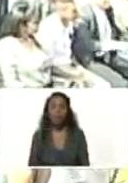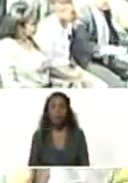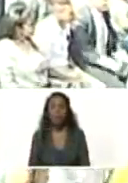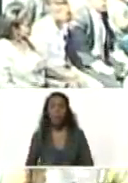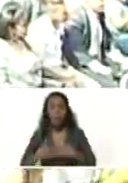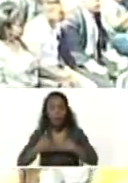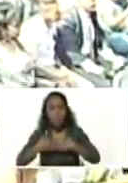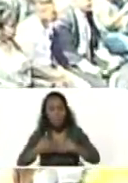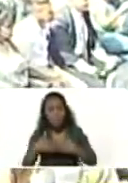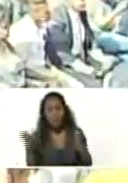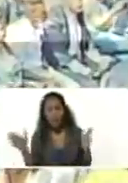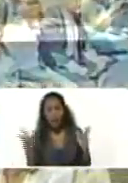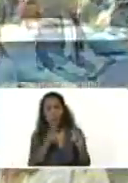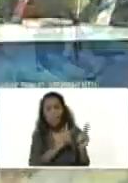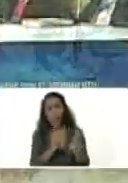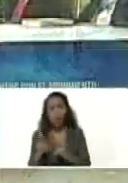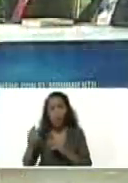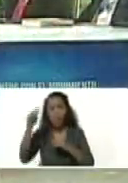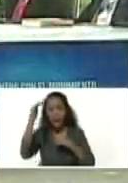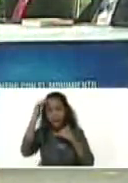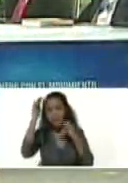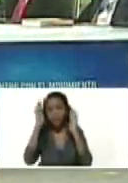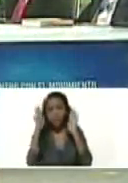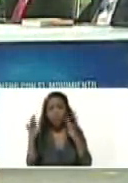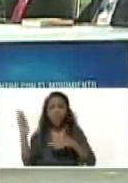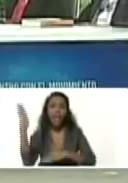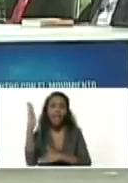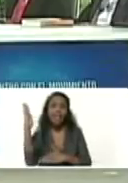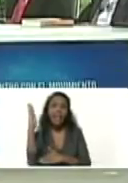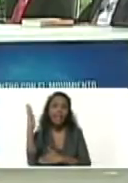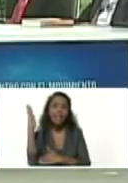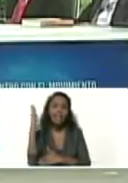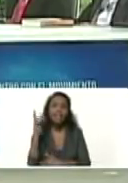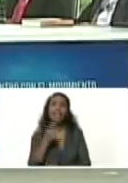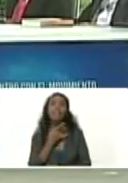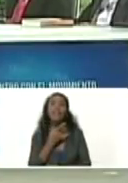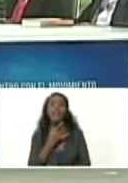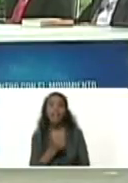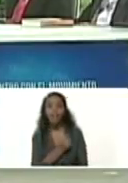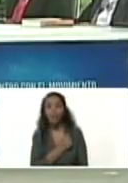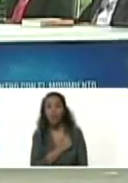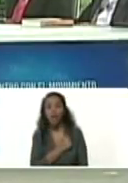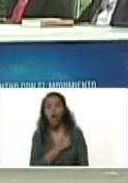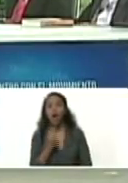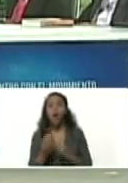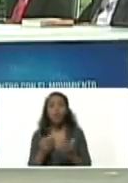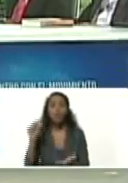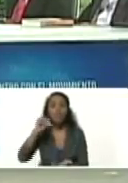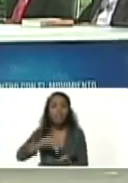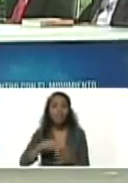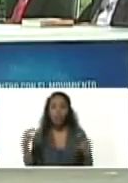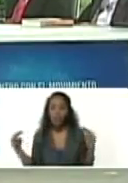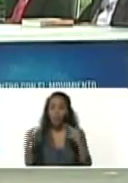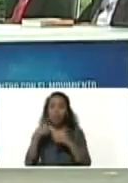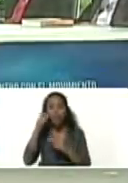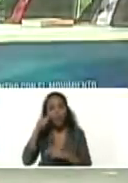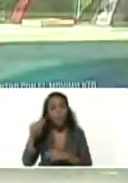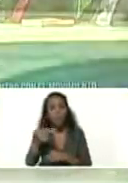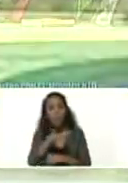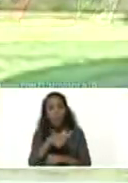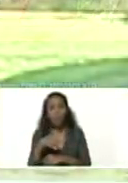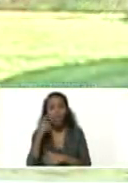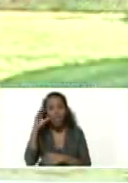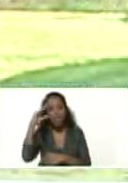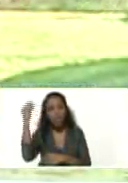programa de atención de iglesias evangélicas y católicas como centros de encuentros del pueblo de Dios.